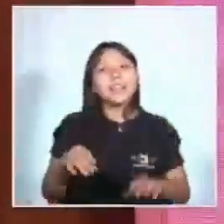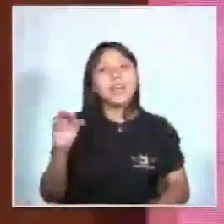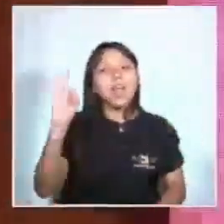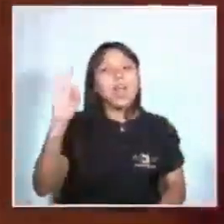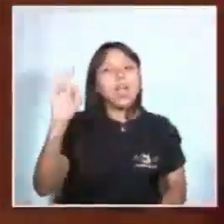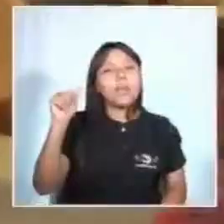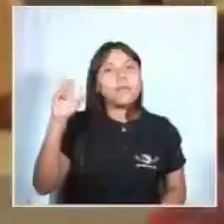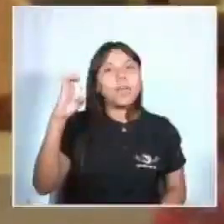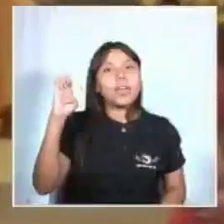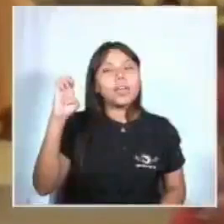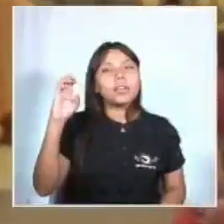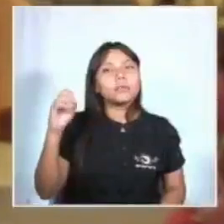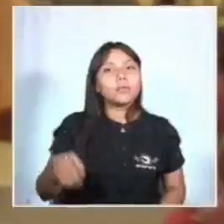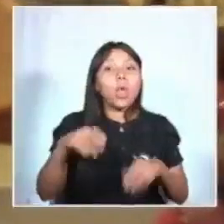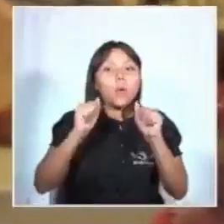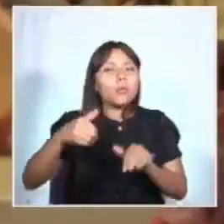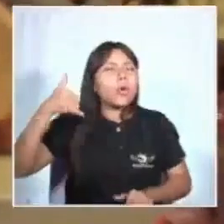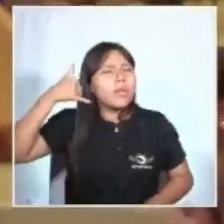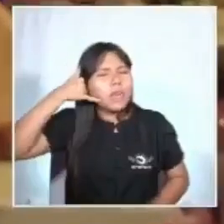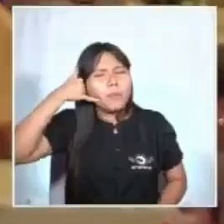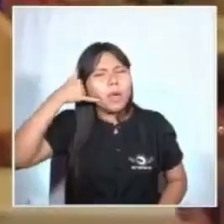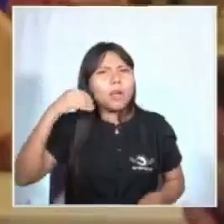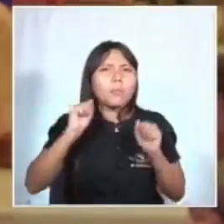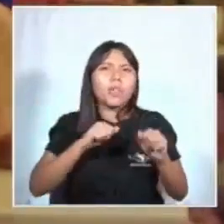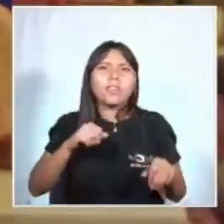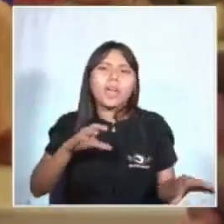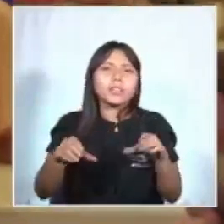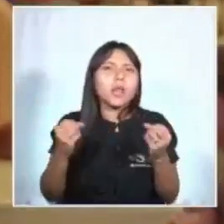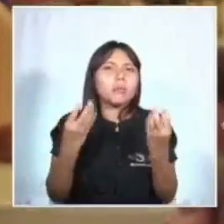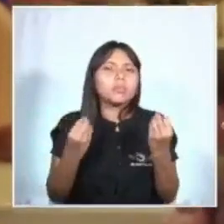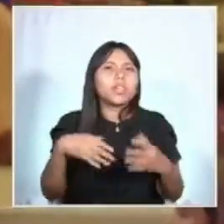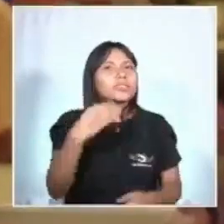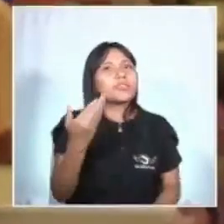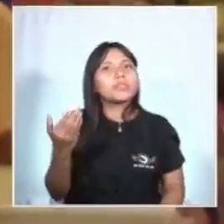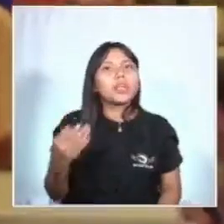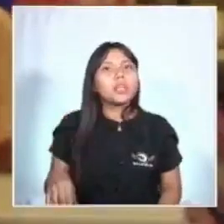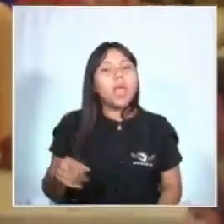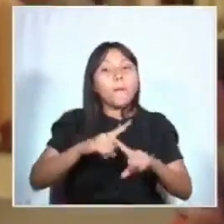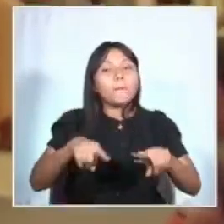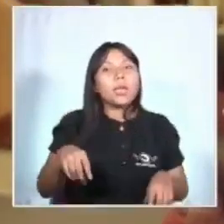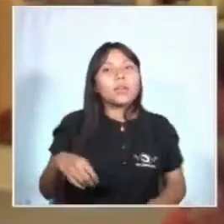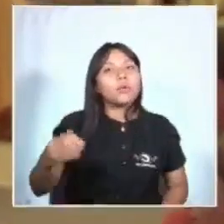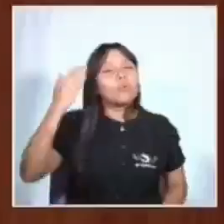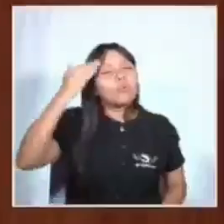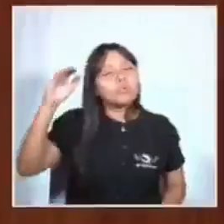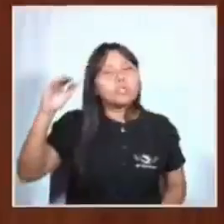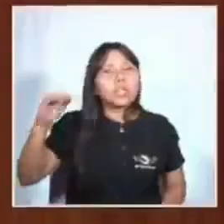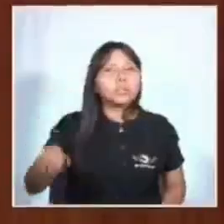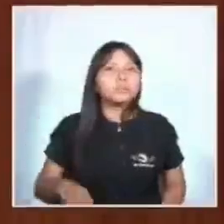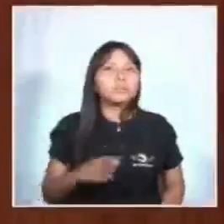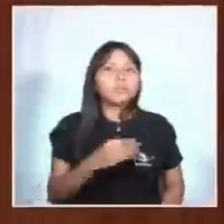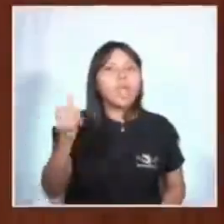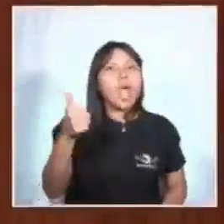Usted puede llamar, usted puede hacer tantas cosas poderosas. Pero si yo no sé y algo, este púlpito se